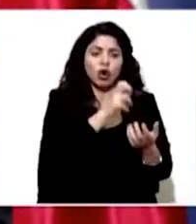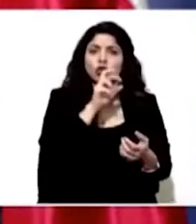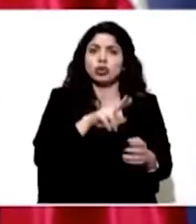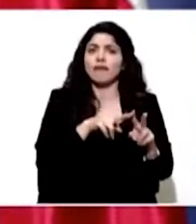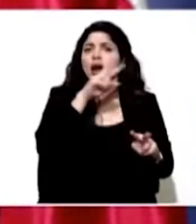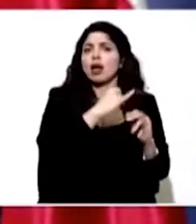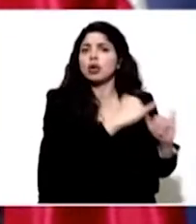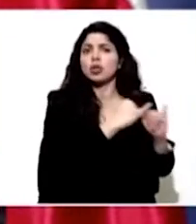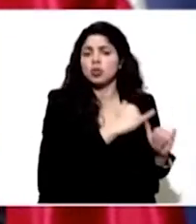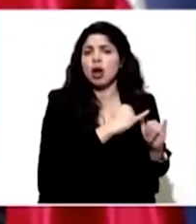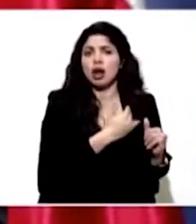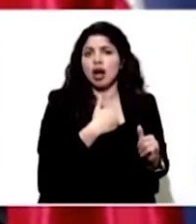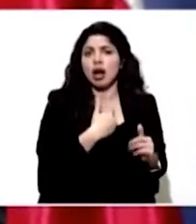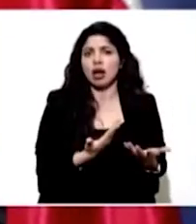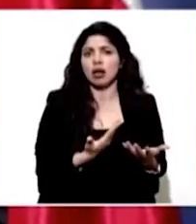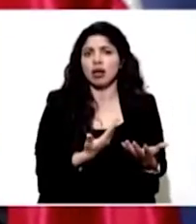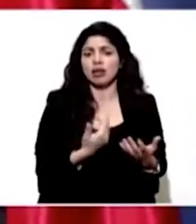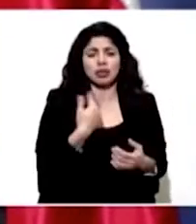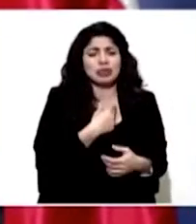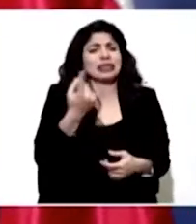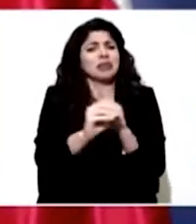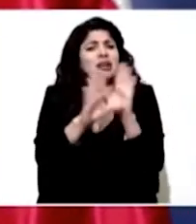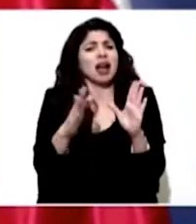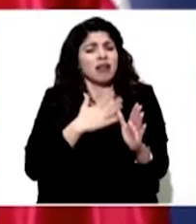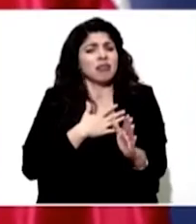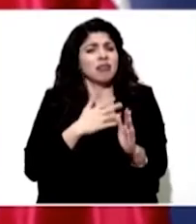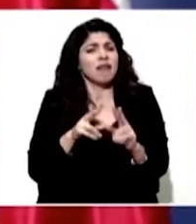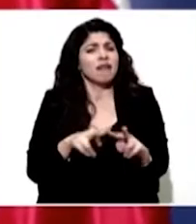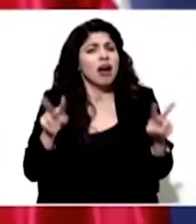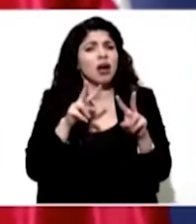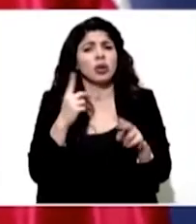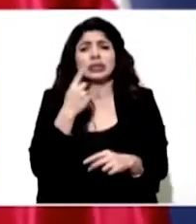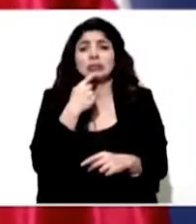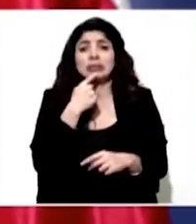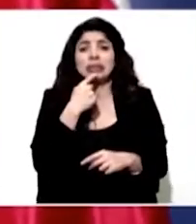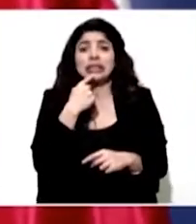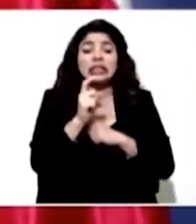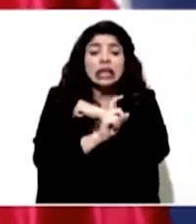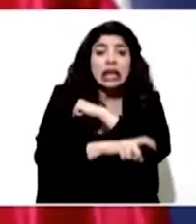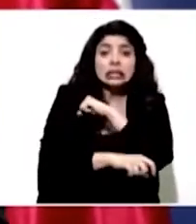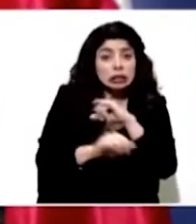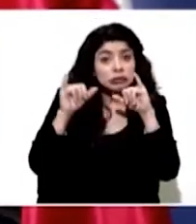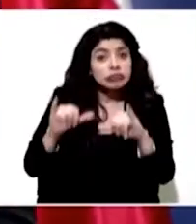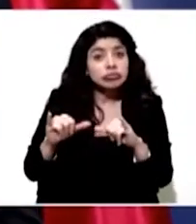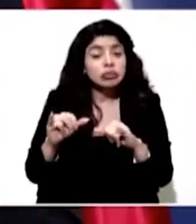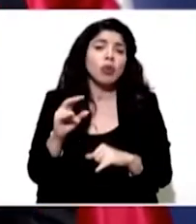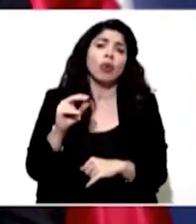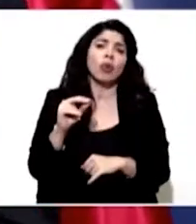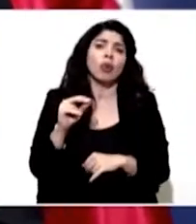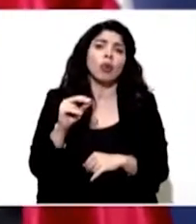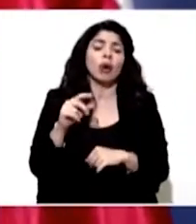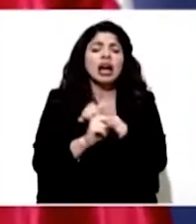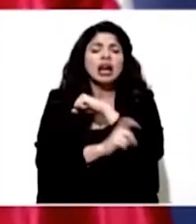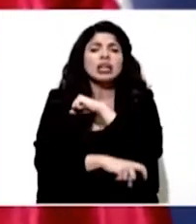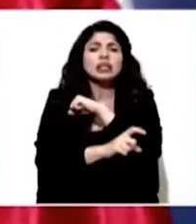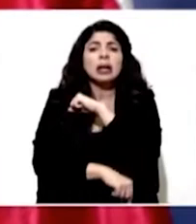Rica. Siempre ha estado claro y siempre dijimos que las sanciones no son permanentes. Apuntan